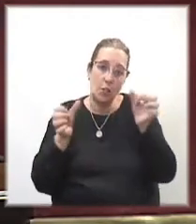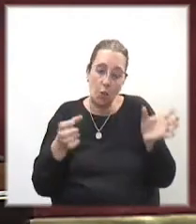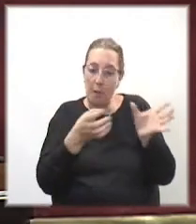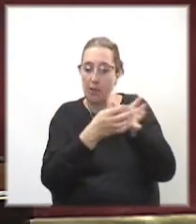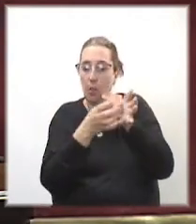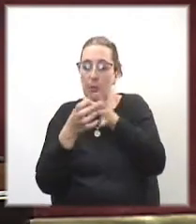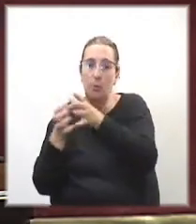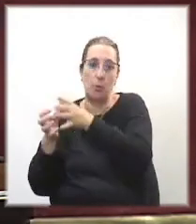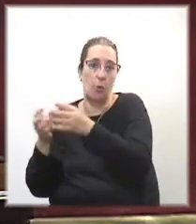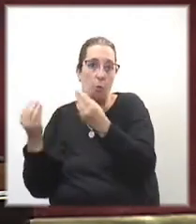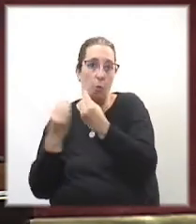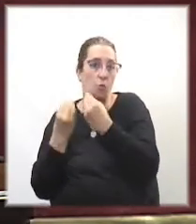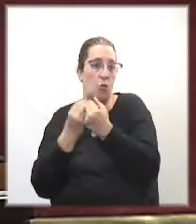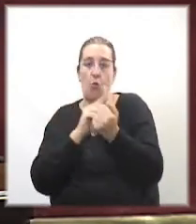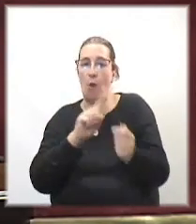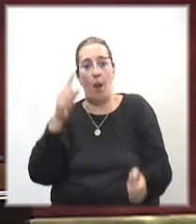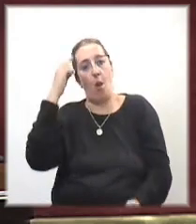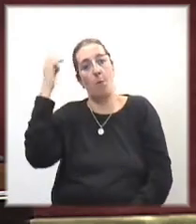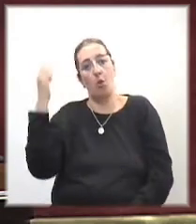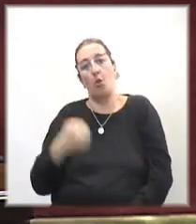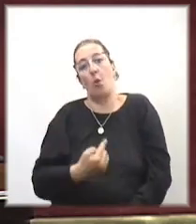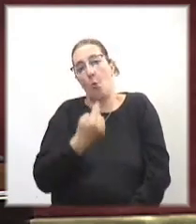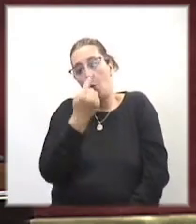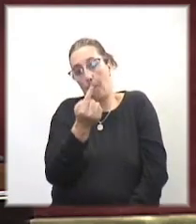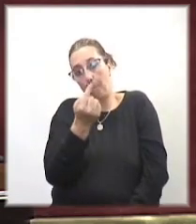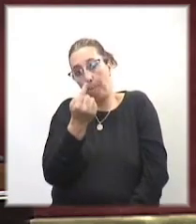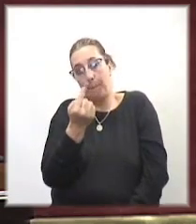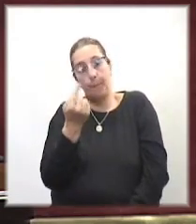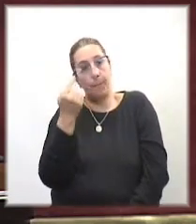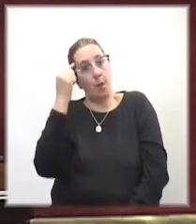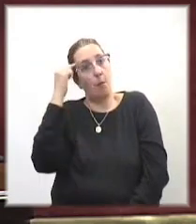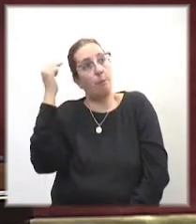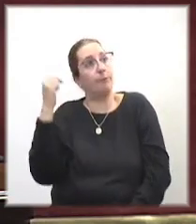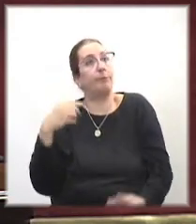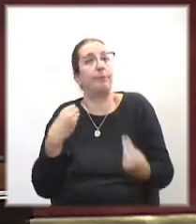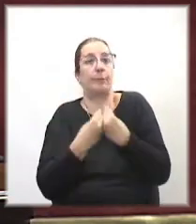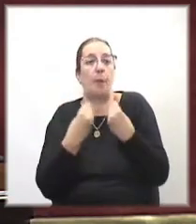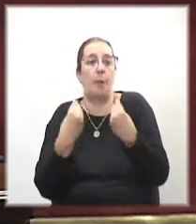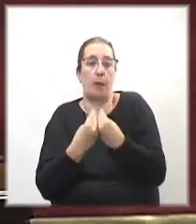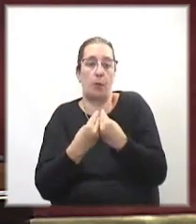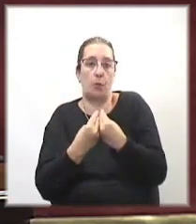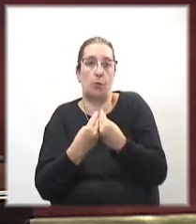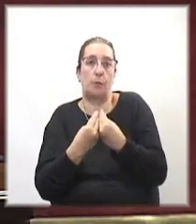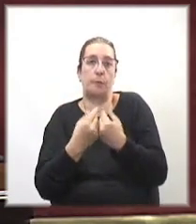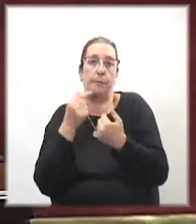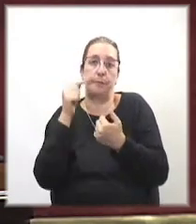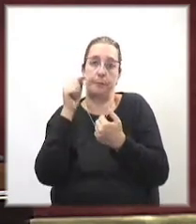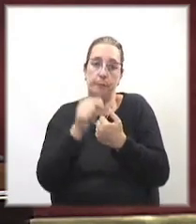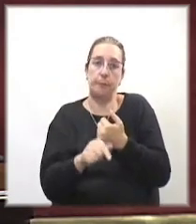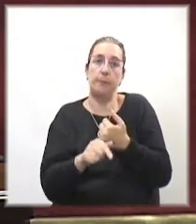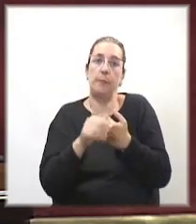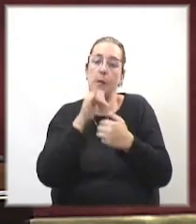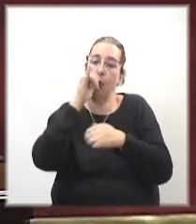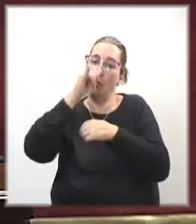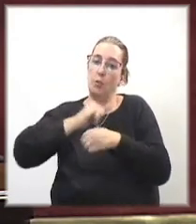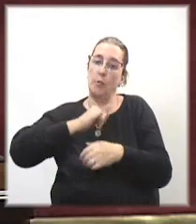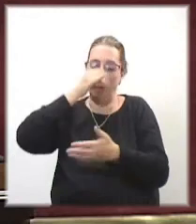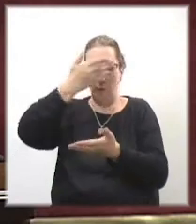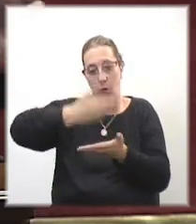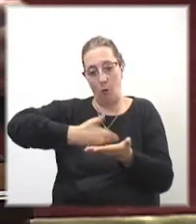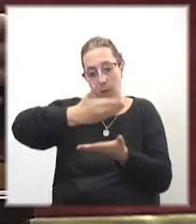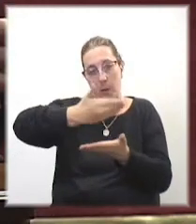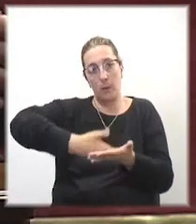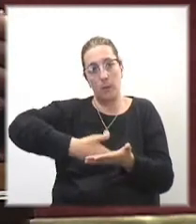partidos políticos no es la opinión de uno solo, sino es una construcción de varios. Entre esa construcción de varios y en base a los informes